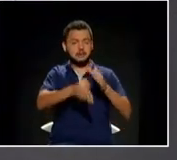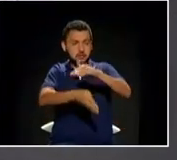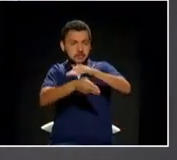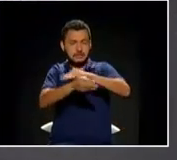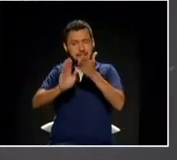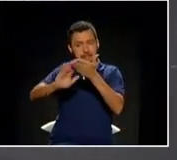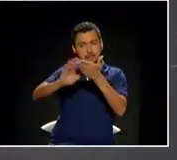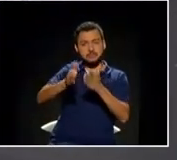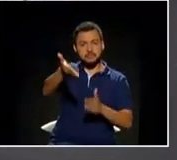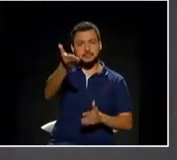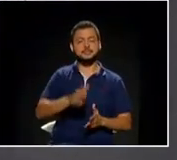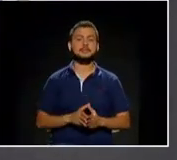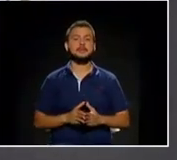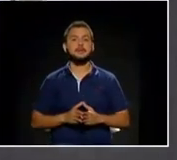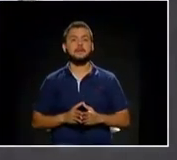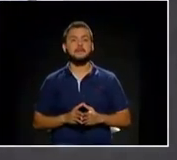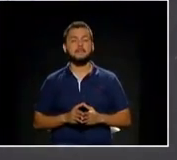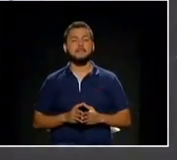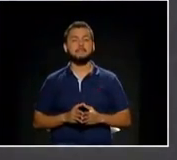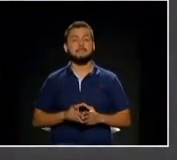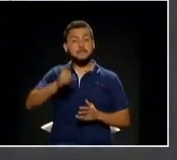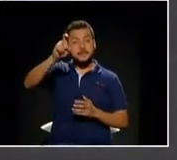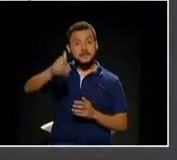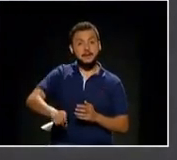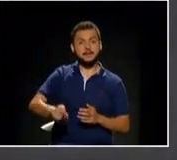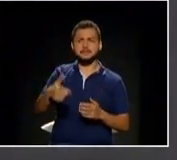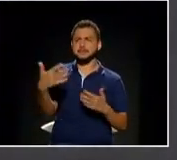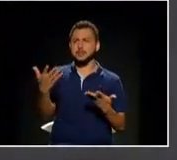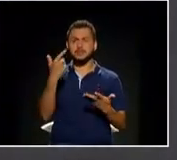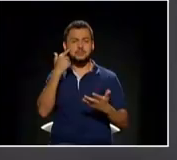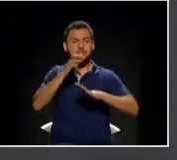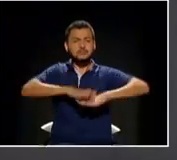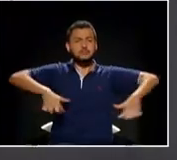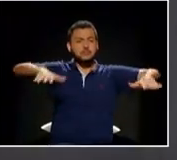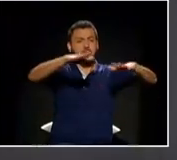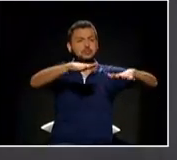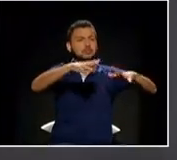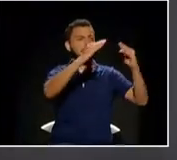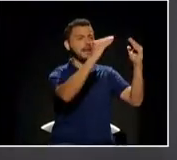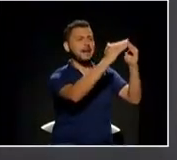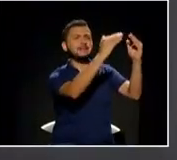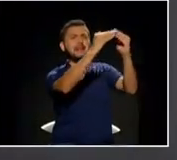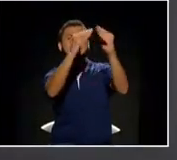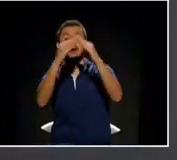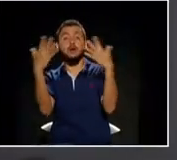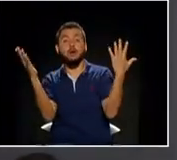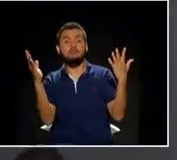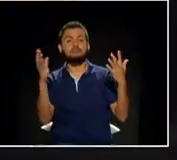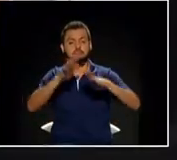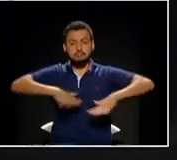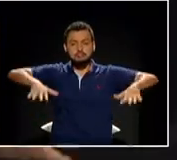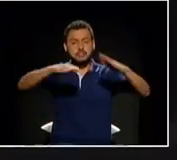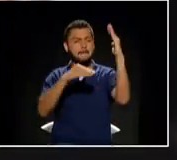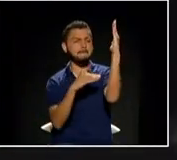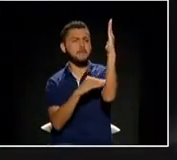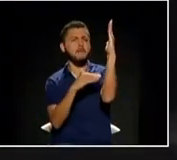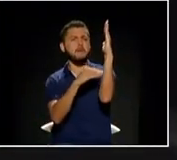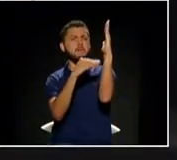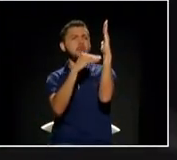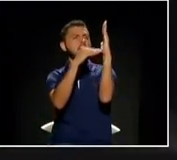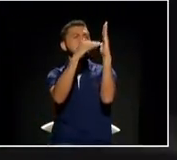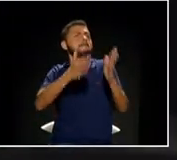nosotros necesitamos que disminuir el coste de las obligaciones urbanísticas el costo de la tierra es muy costo es muy costoso medellín